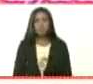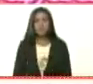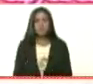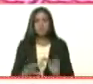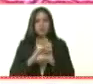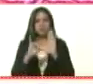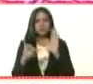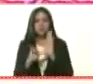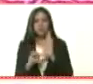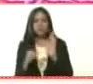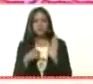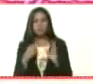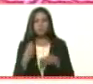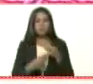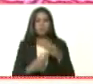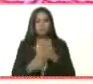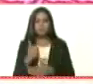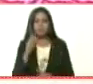Constituyentes, hay que hacer